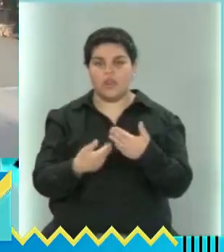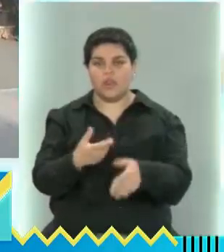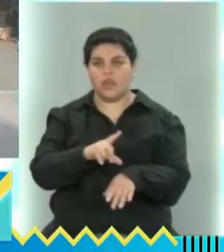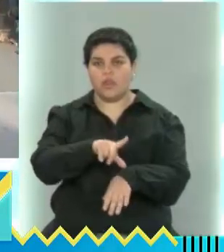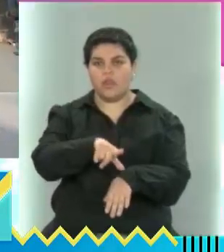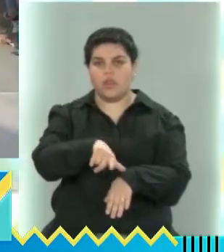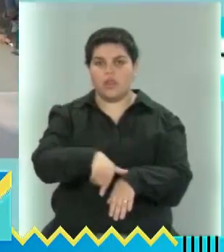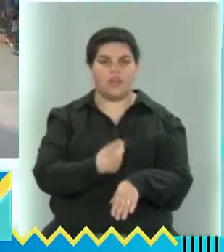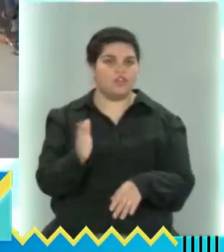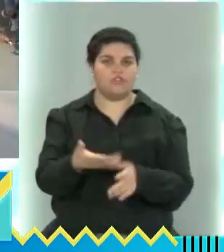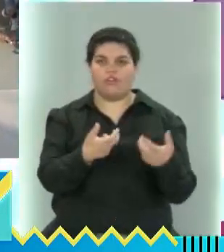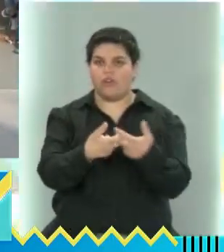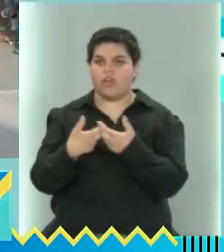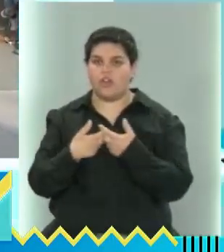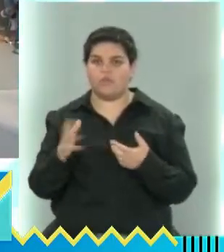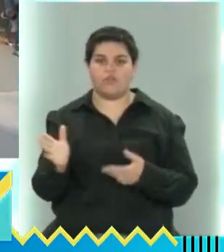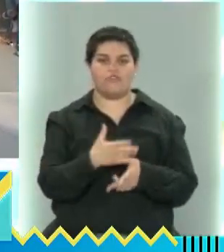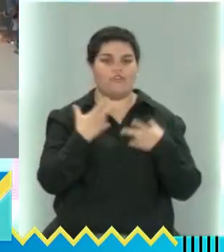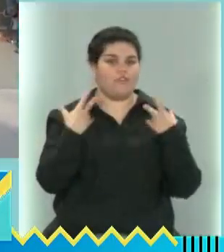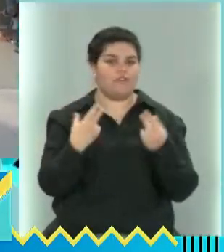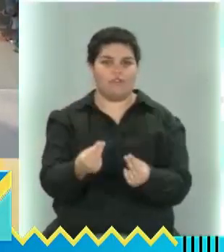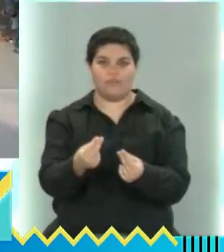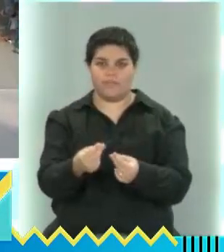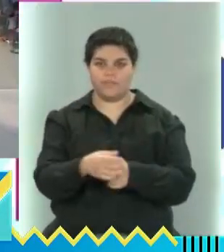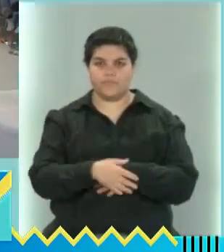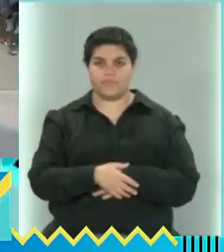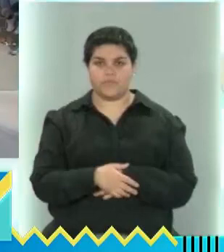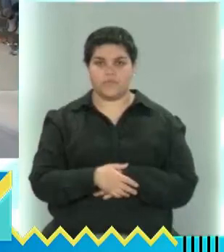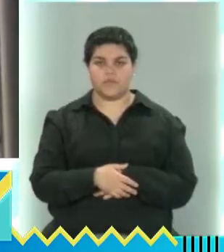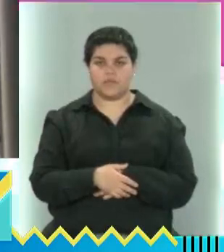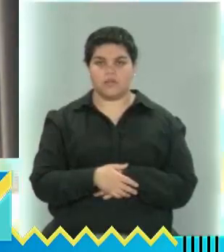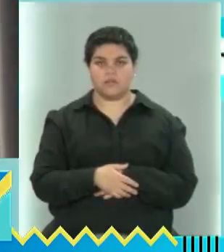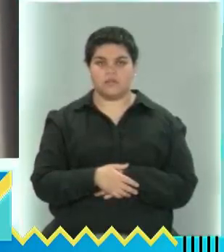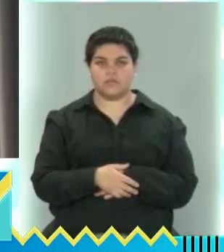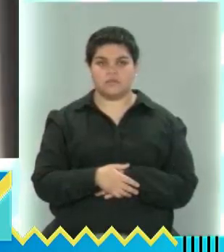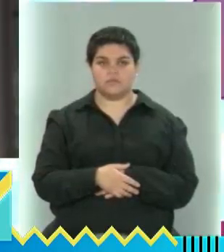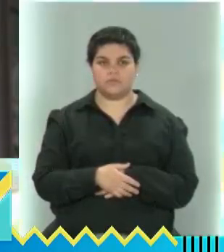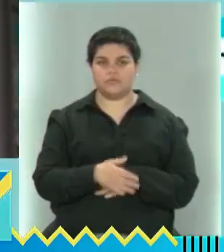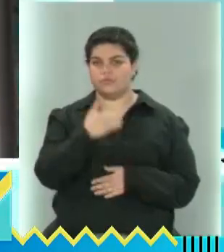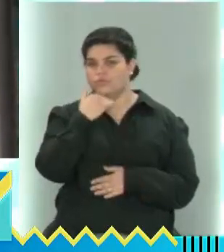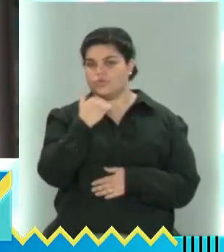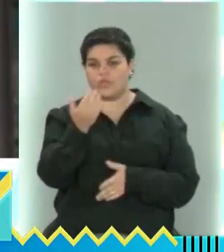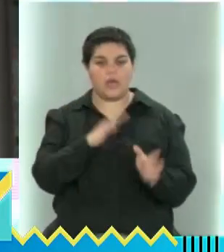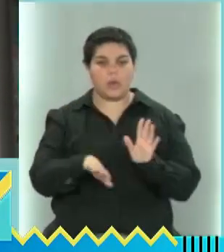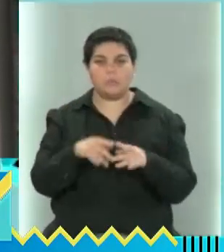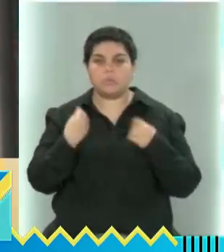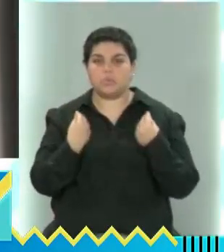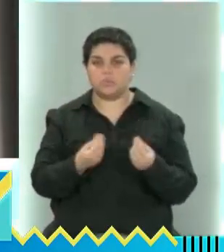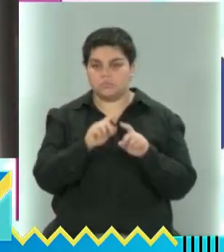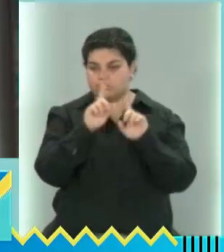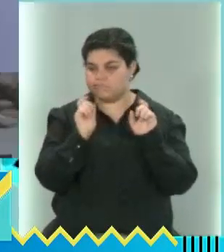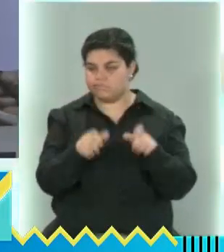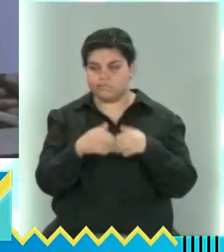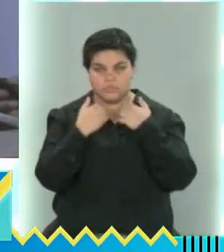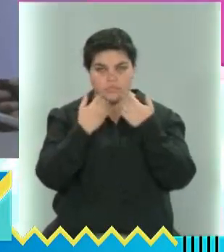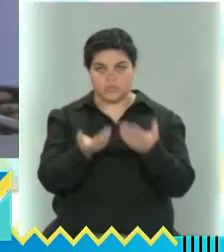por todos los gremios. Entonces creo que, digamos, no sé realmente cómo será, pero imagino que hay una idea,